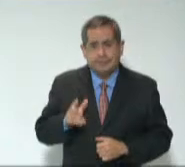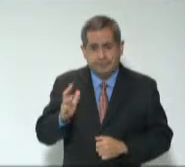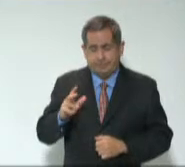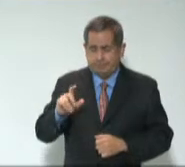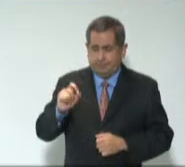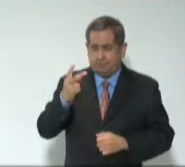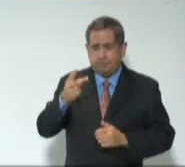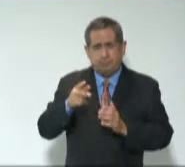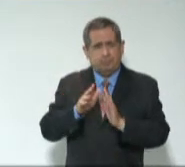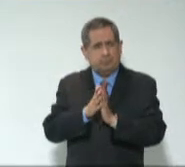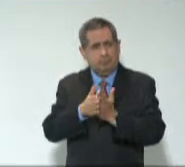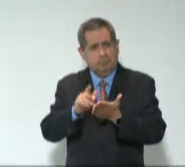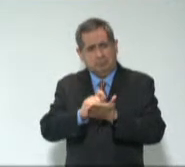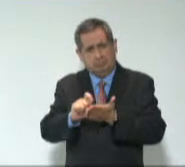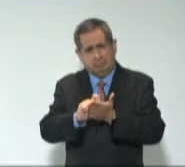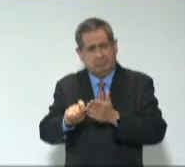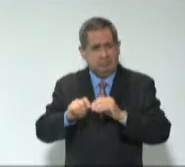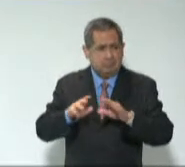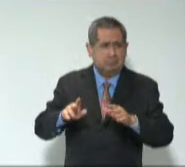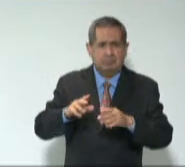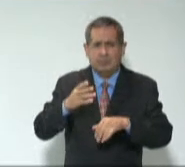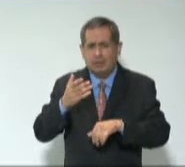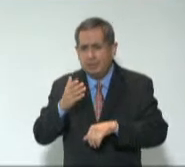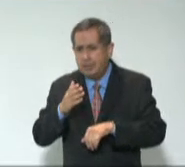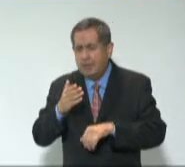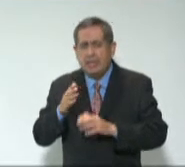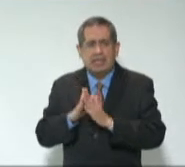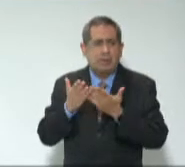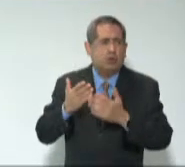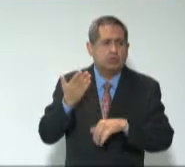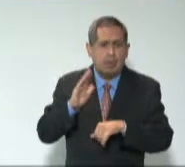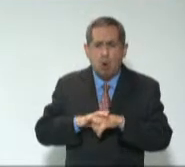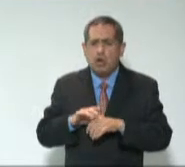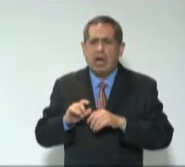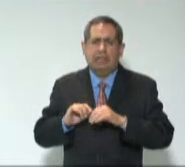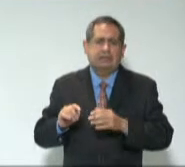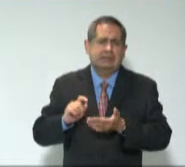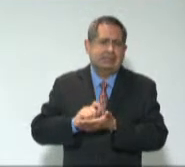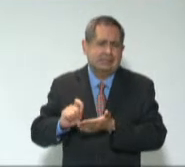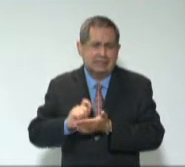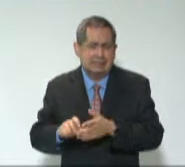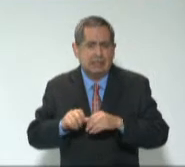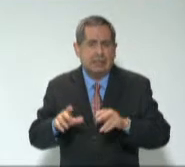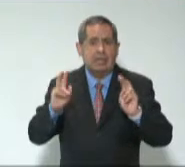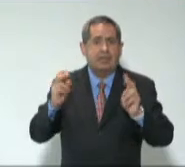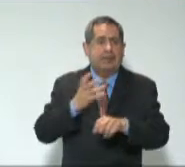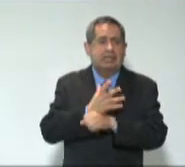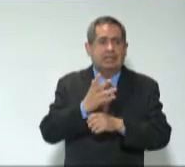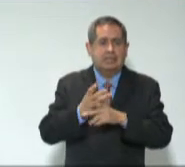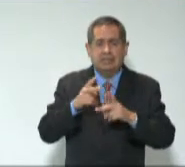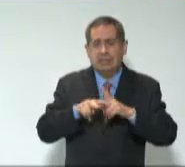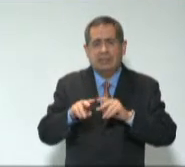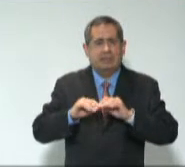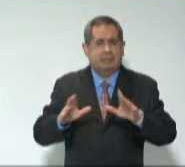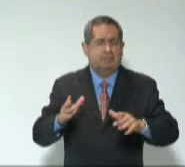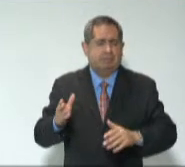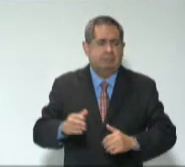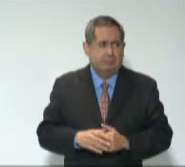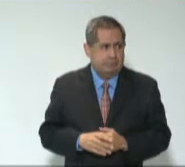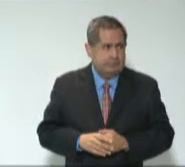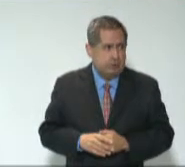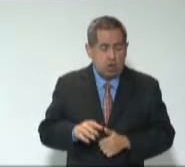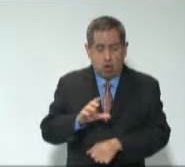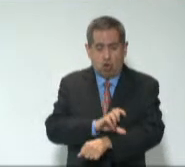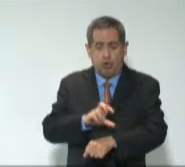22 publicaciones en libros ensayos memorias y revistas científicas sobre el tema de transparencia y acceso a la información pública